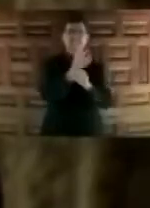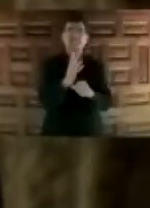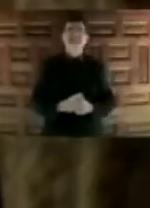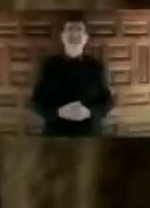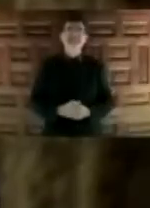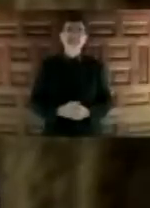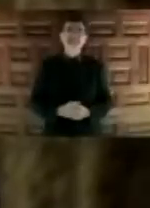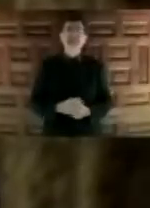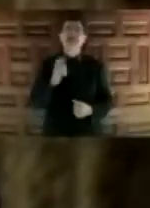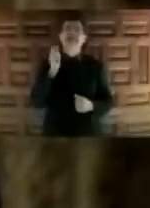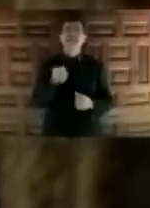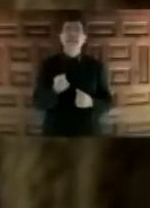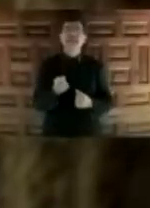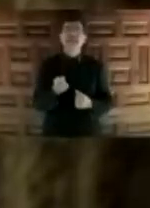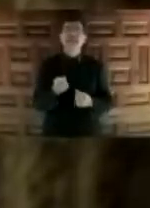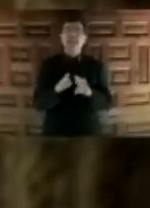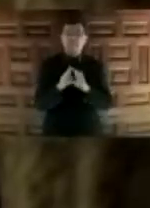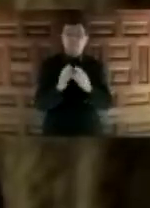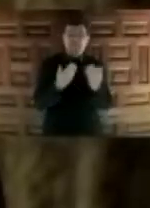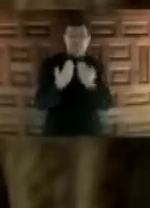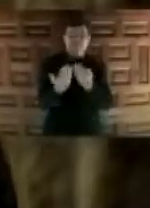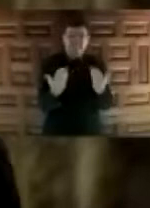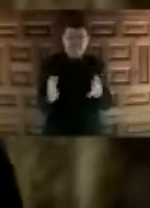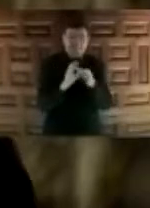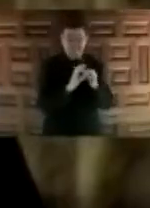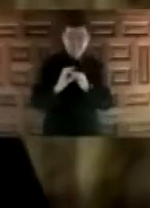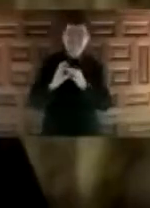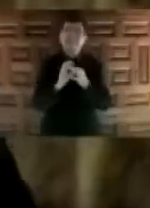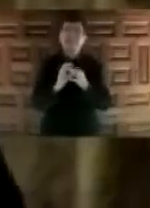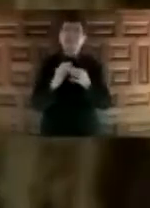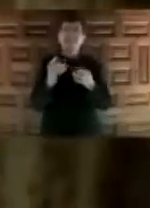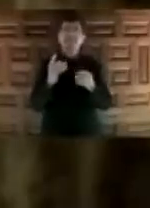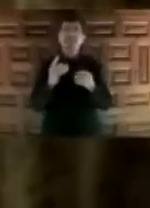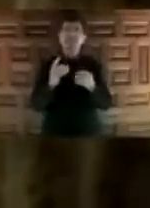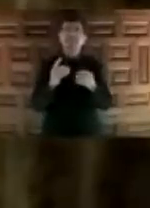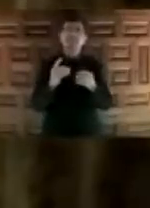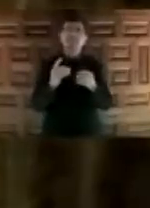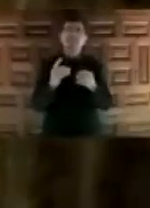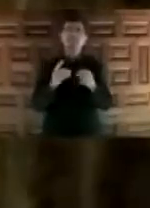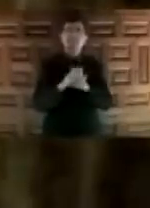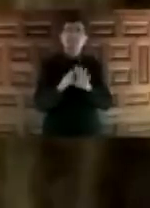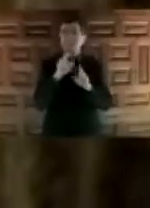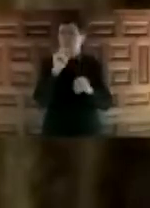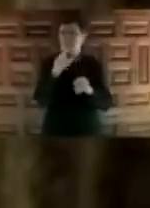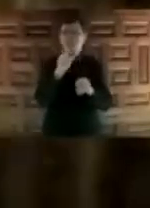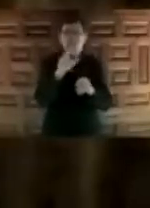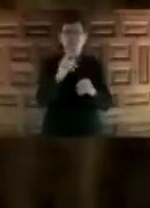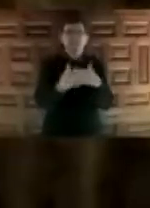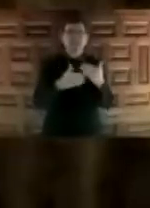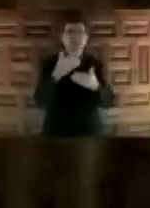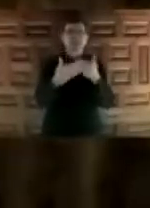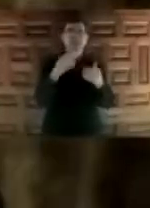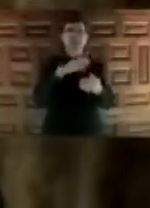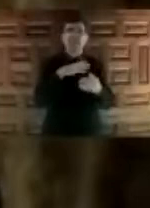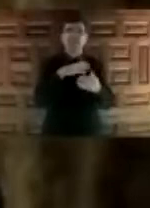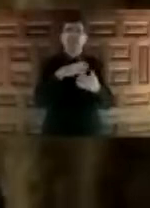veremos que seguirán interactuando, quiénes estarán interactuando de un lado, como siempre, y quiénes